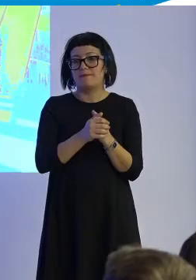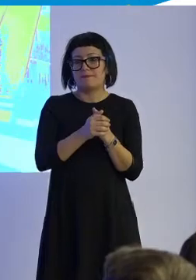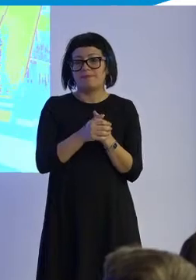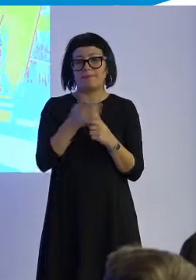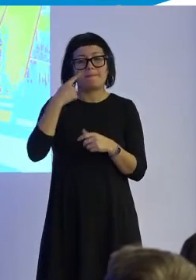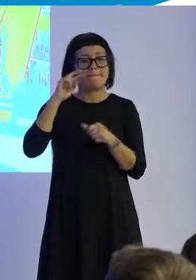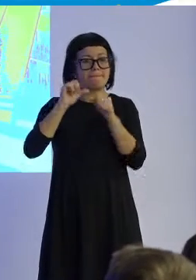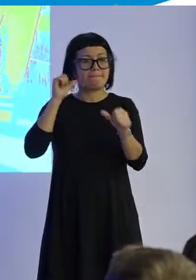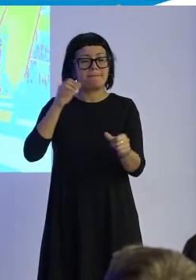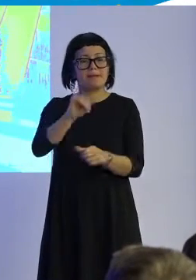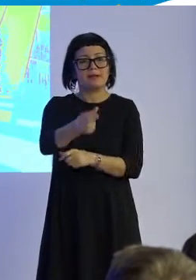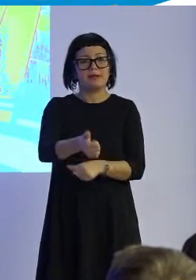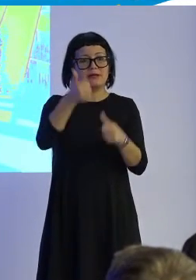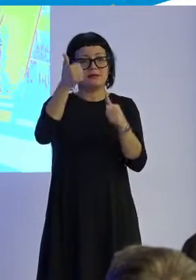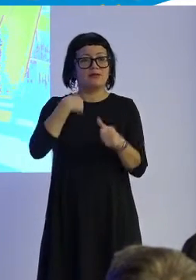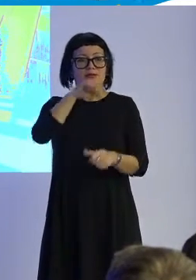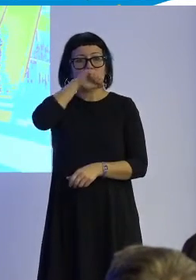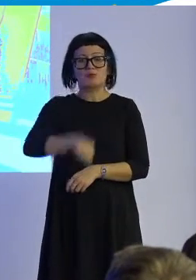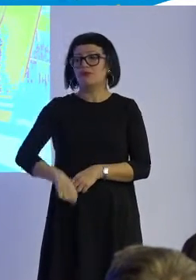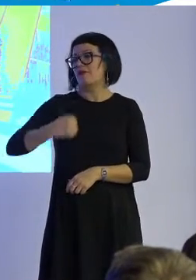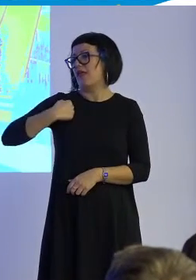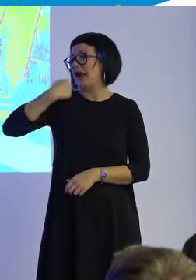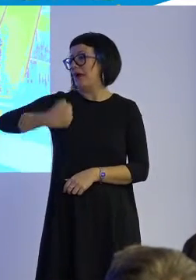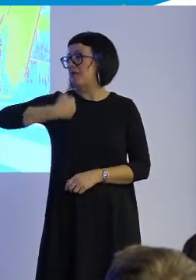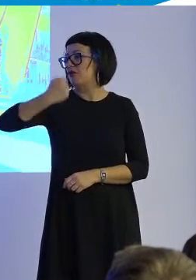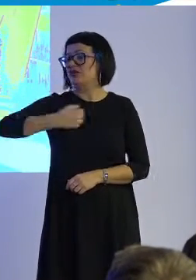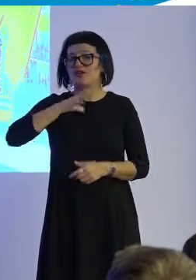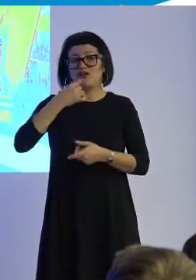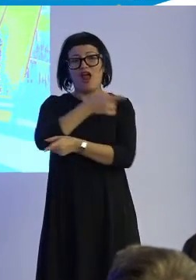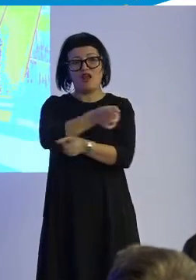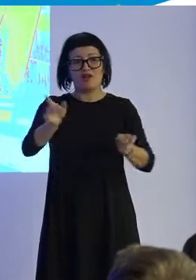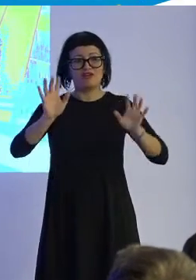Más experiencias. Arriba, yo soy un fan del Camino de Santiago, lo tenía que decir, ya está, ya lo he dicho.